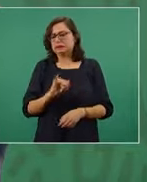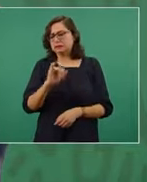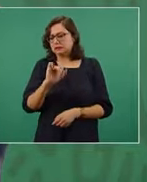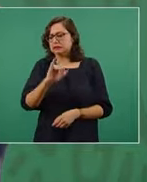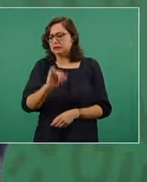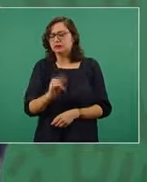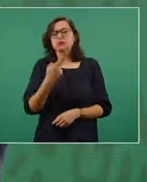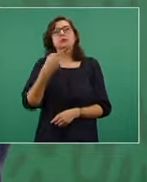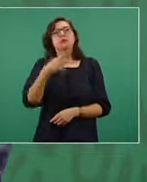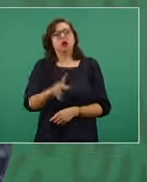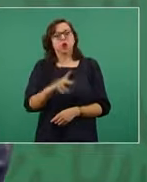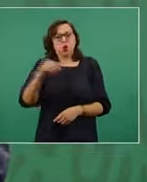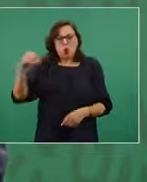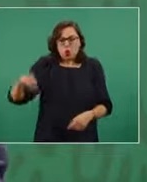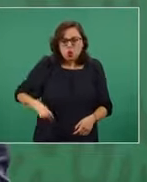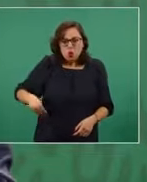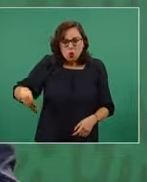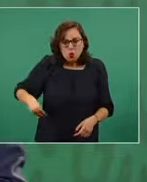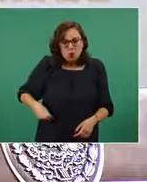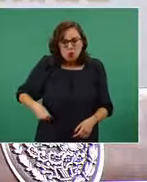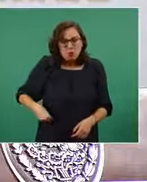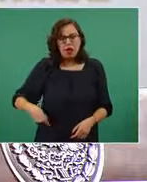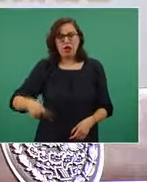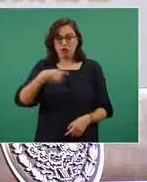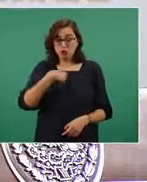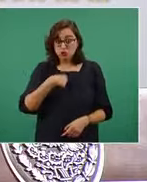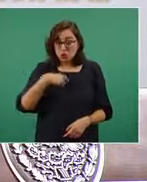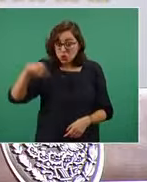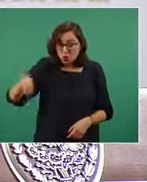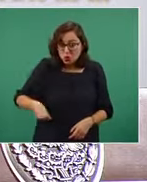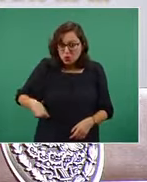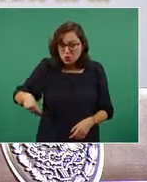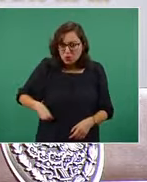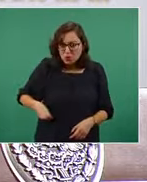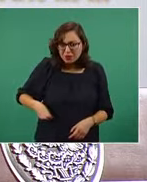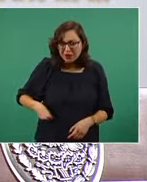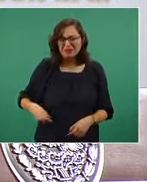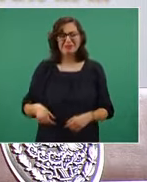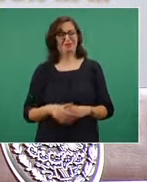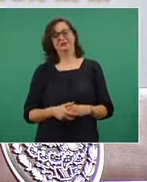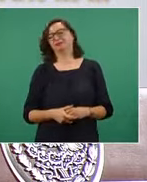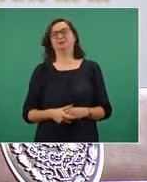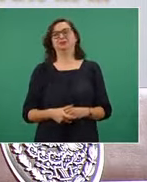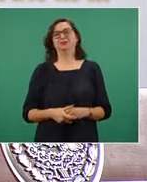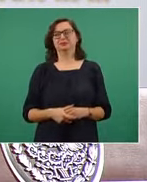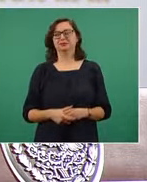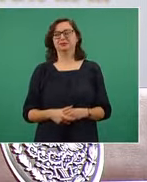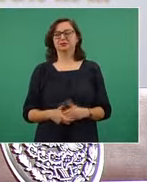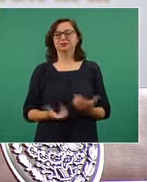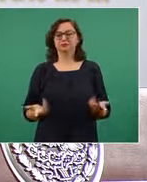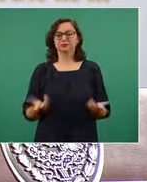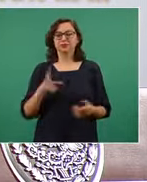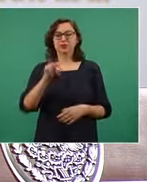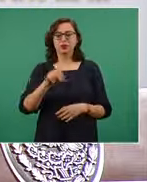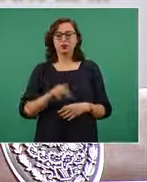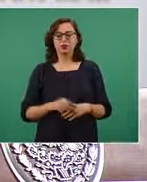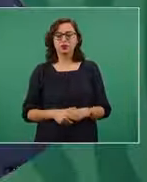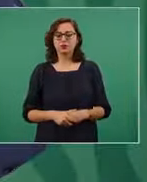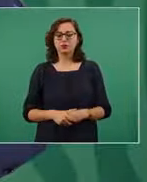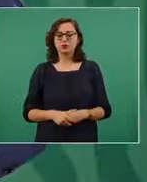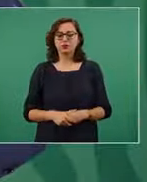¿Sí? Es lo de el metro. Les comentaba yo la